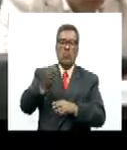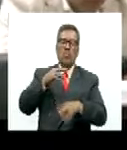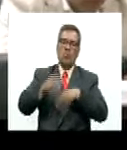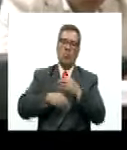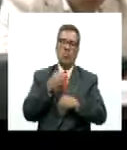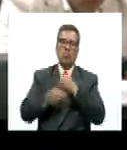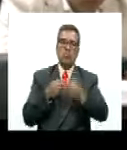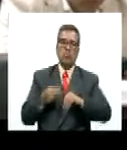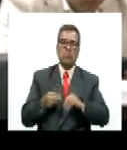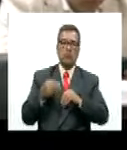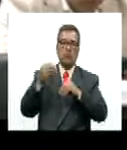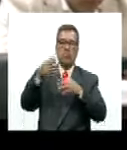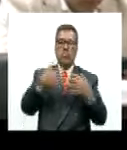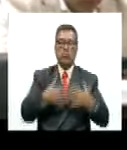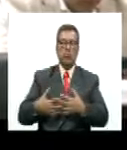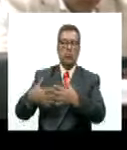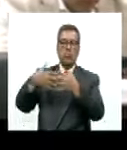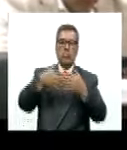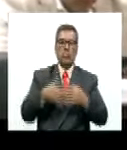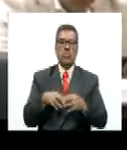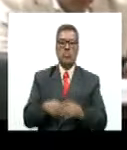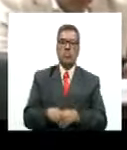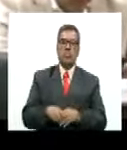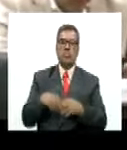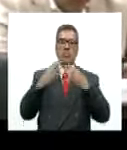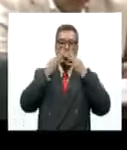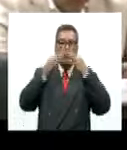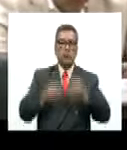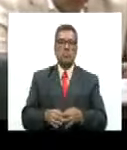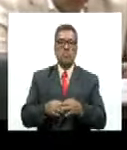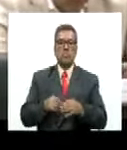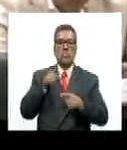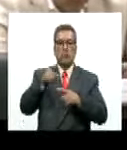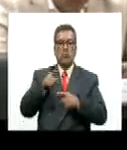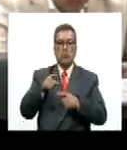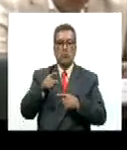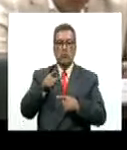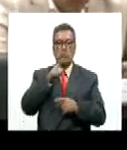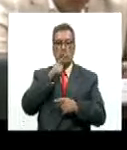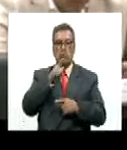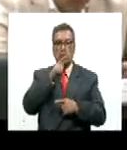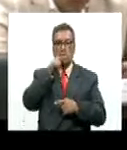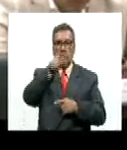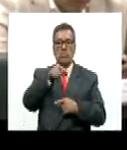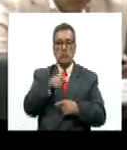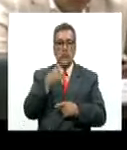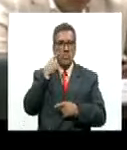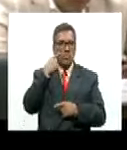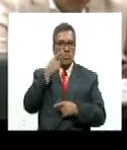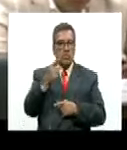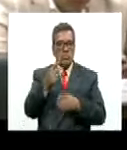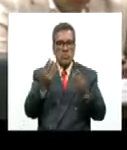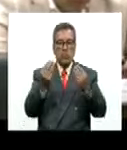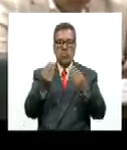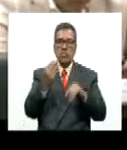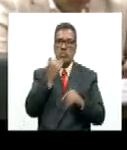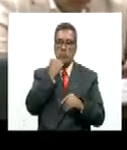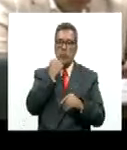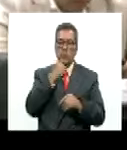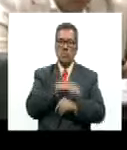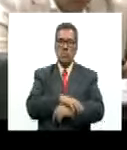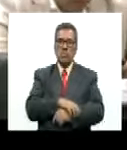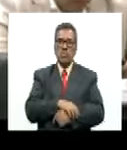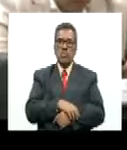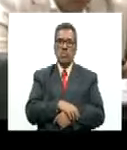promovidas por el imperio estadounidense. Definitivamente ese imperio decadente que ve cercano